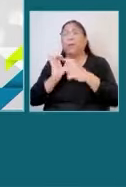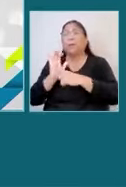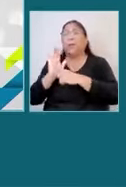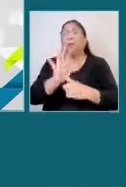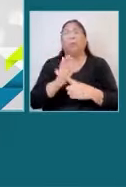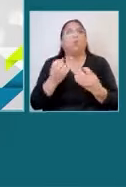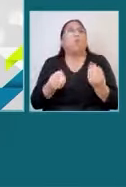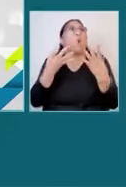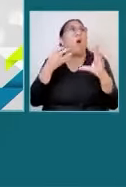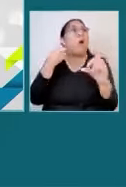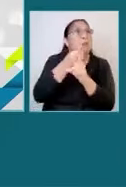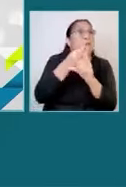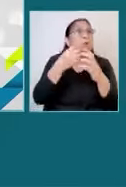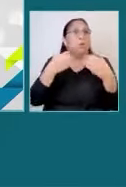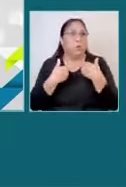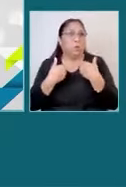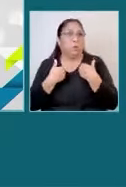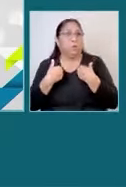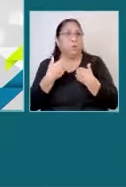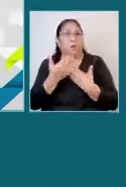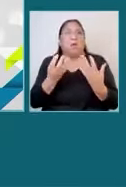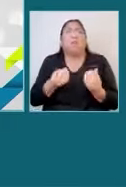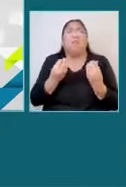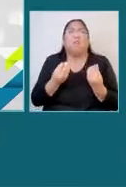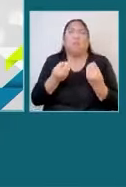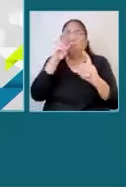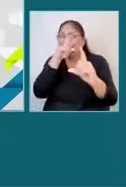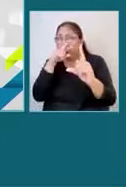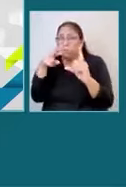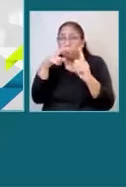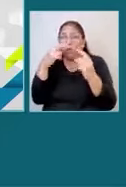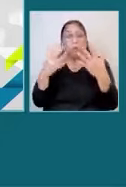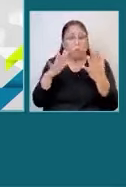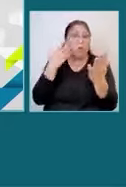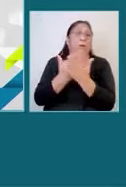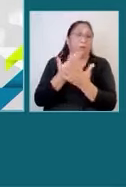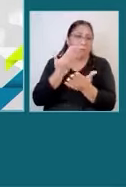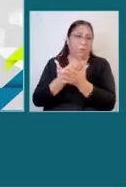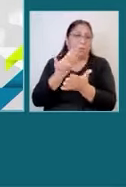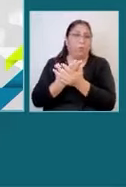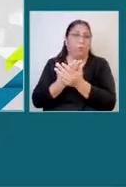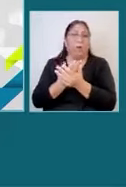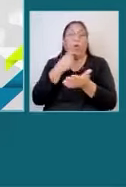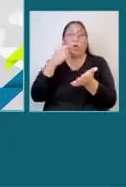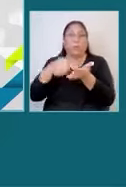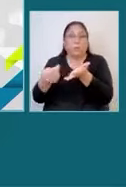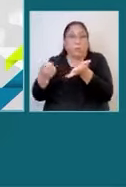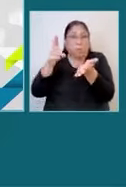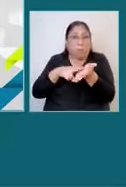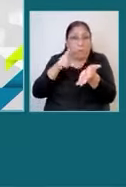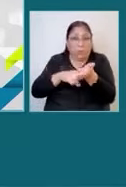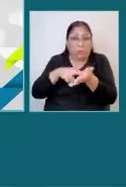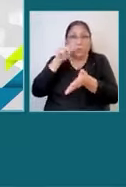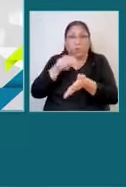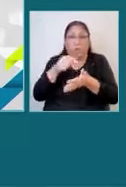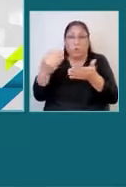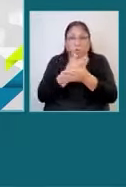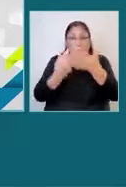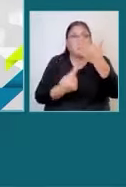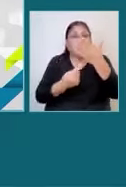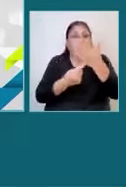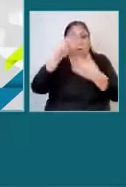nivel de impacto que pueda tener. Y como se vio y como ya está demostrado a través de Startup Perú, todo esto no